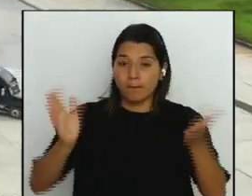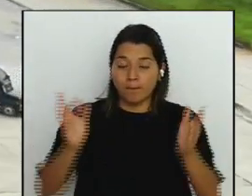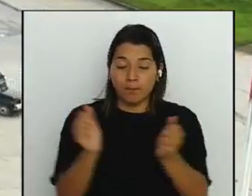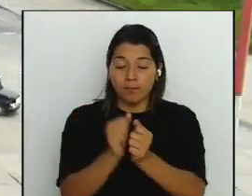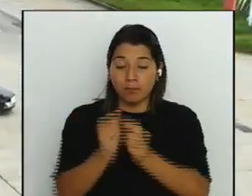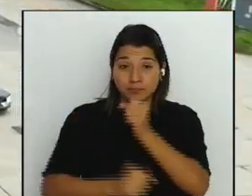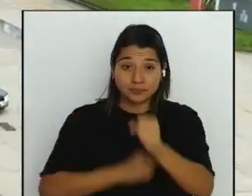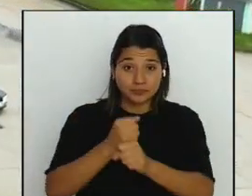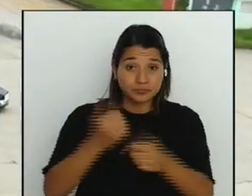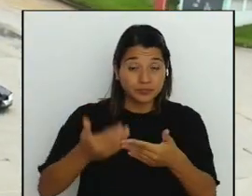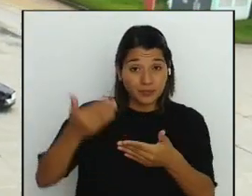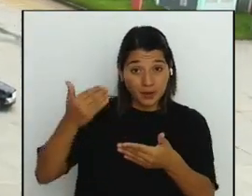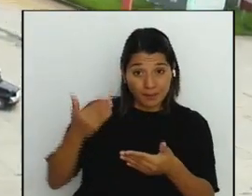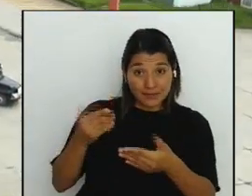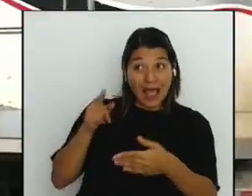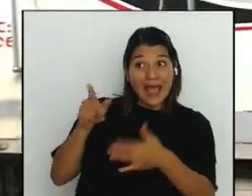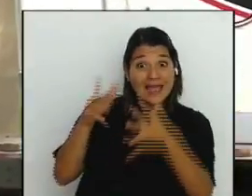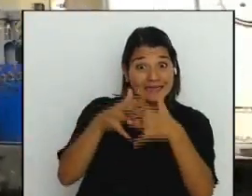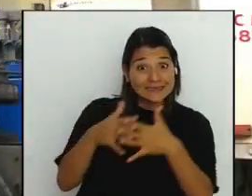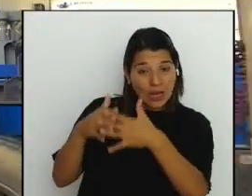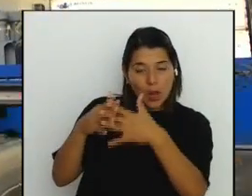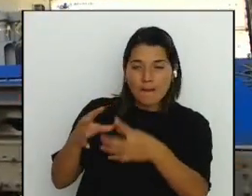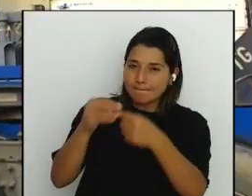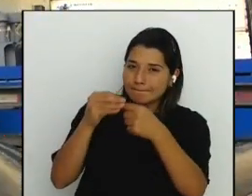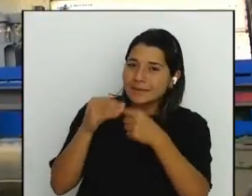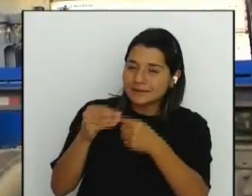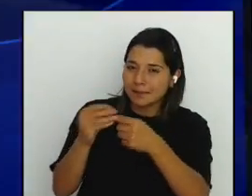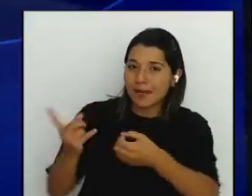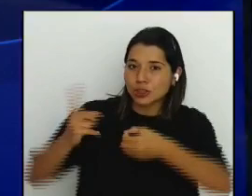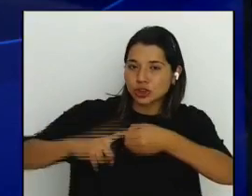ese país uno de los principales socios comerciales.